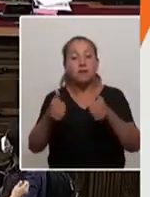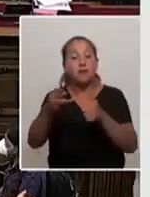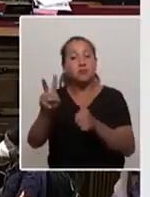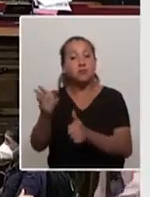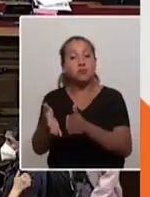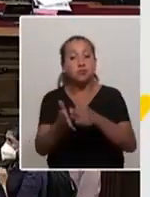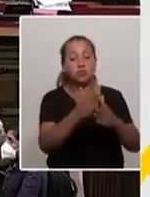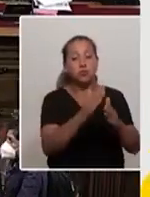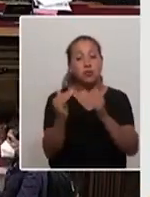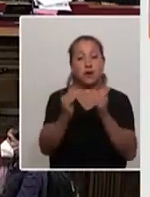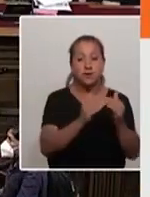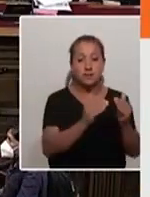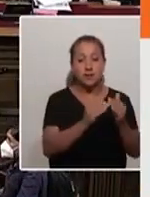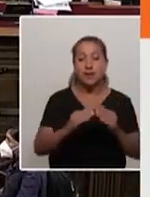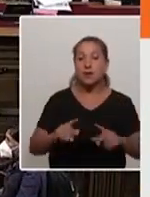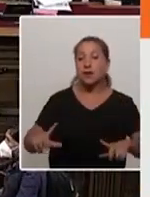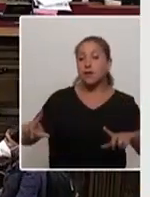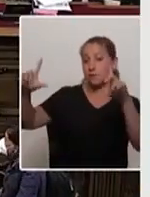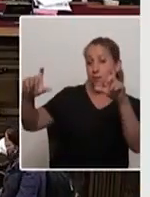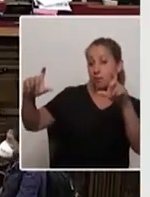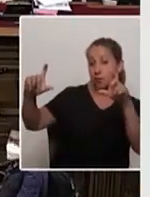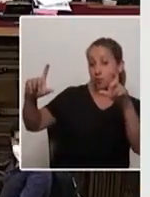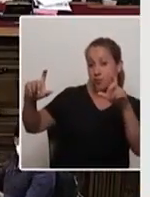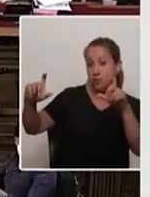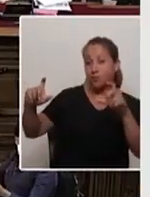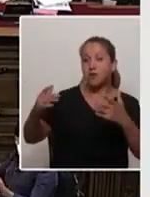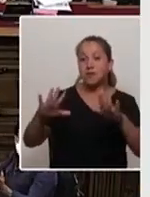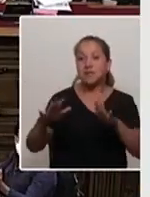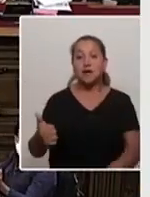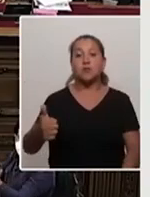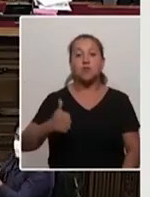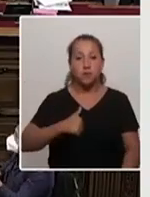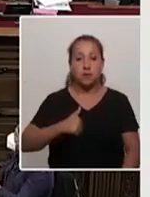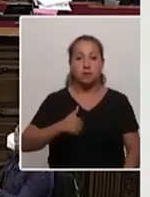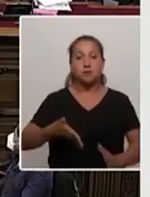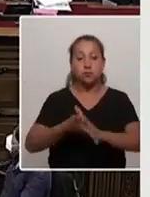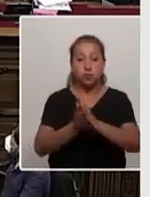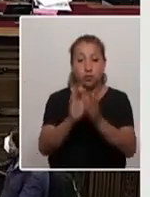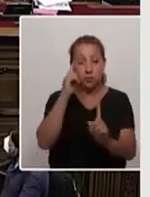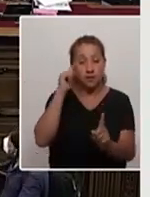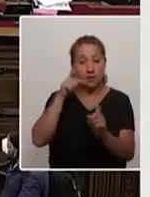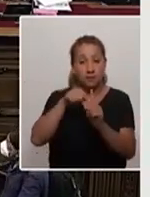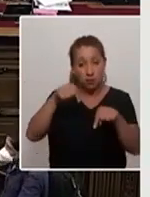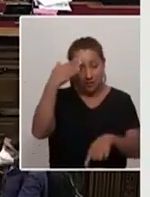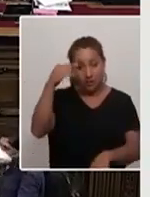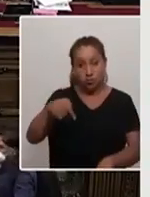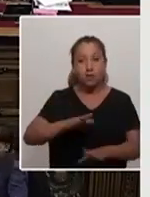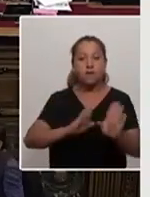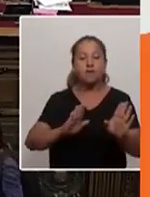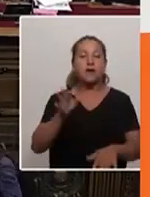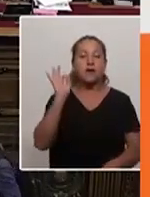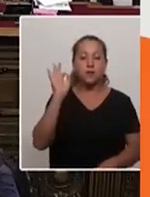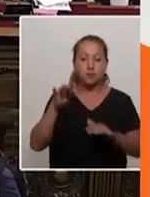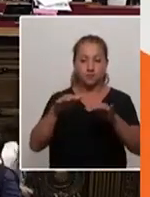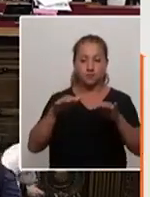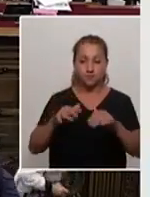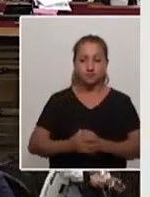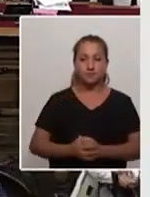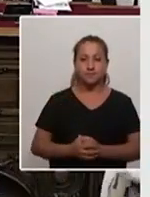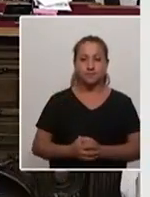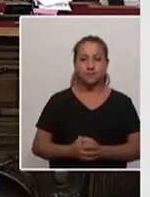Bueno, ha sido muy complejo, Lucía. Ha significado mucho, mucho, por cierto, sacrificio, esfuerzo, trabajo en equipo, trabajo individual y